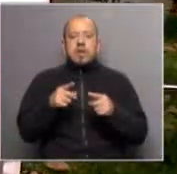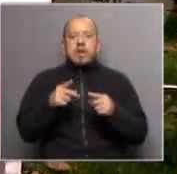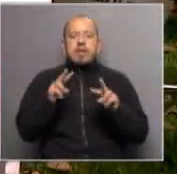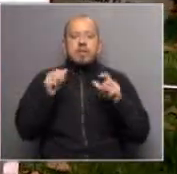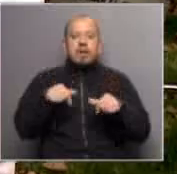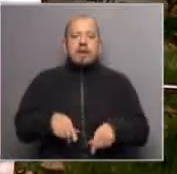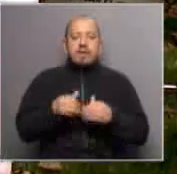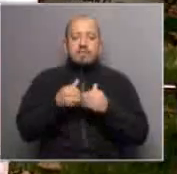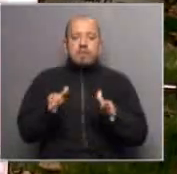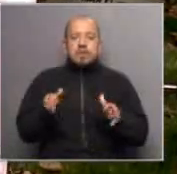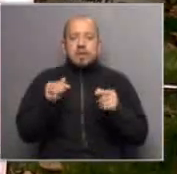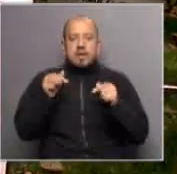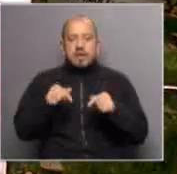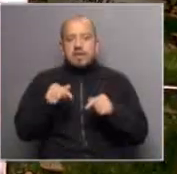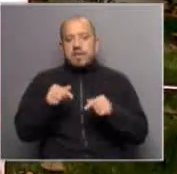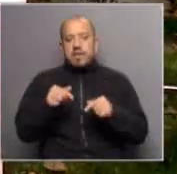Lorca arranca